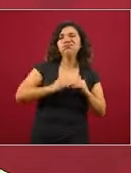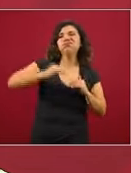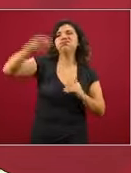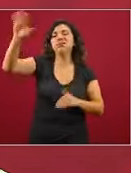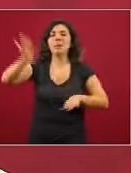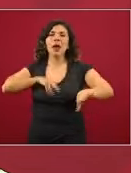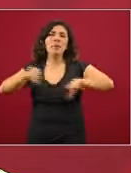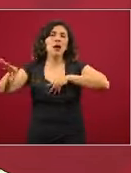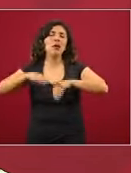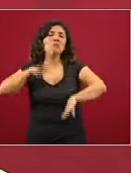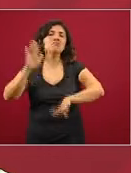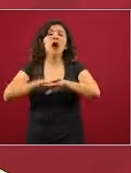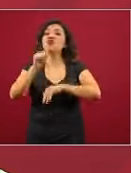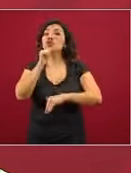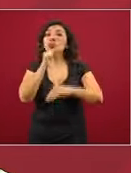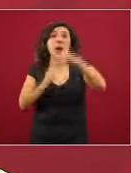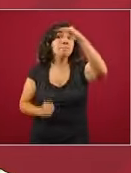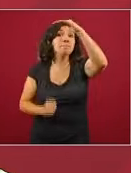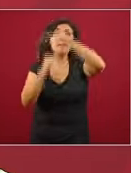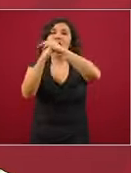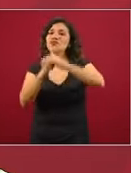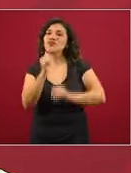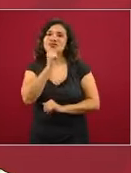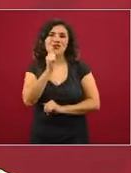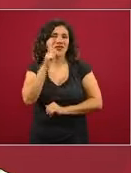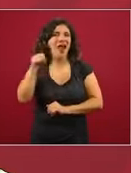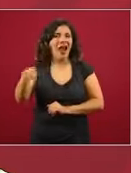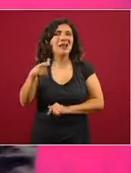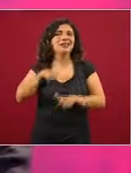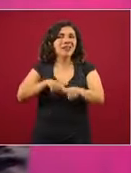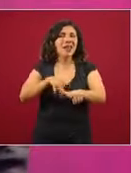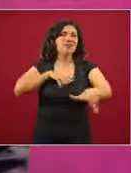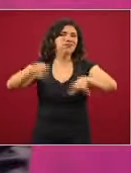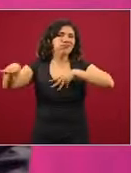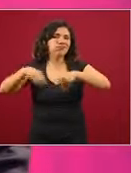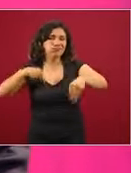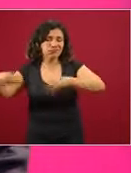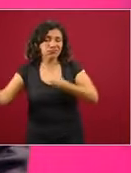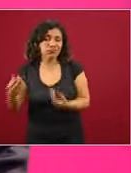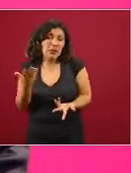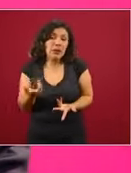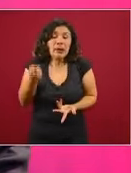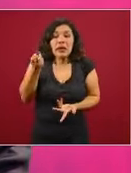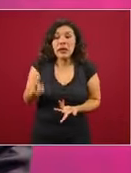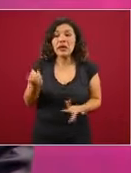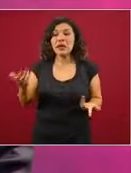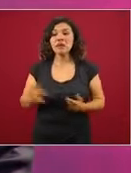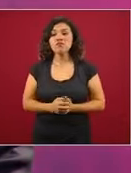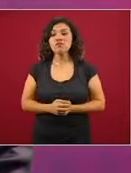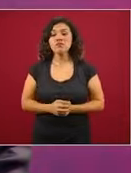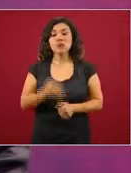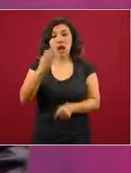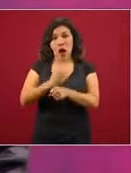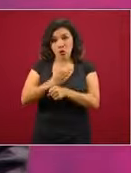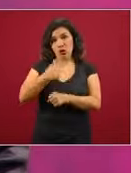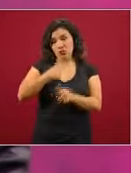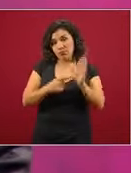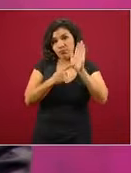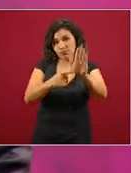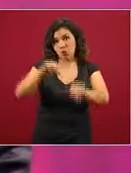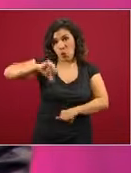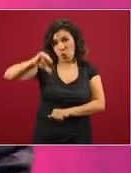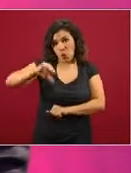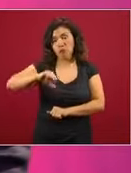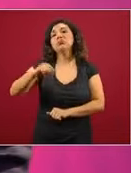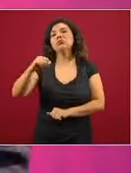todavía no han llegado al punto máximo y presentan una fase de ascenso. Entonces, esto es lo que vamos a presentar a continuación.